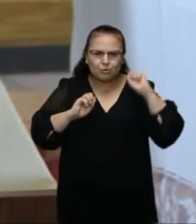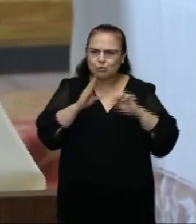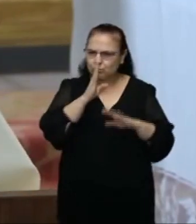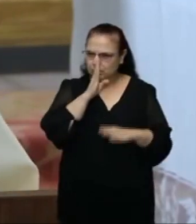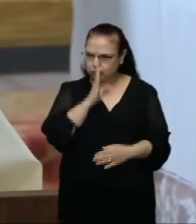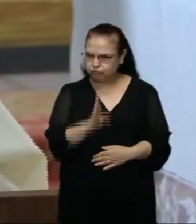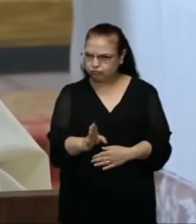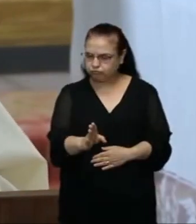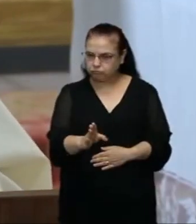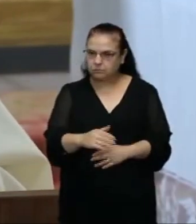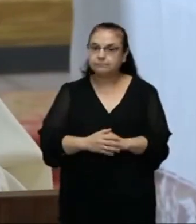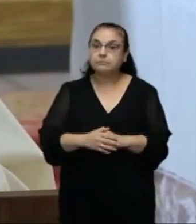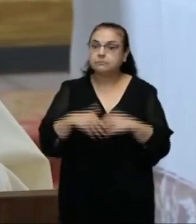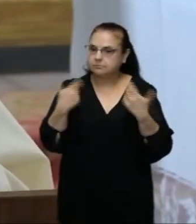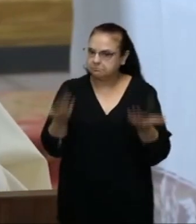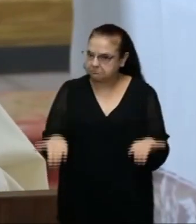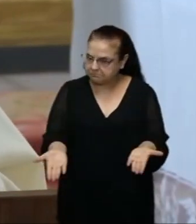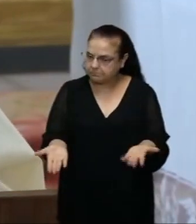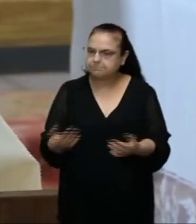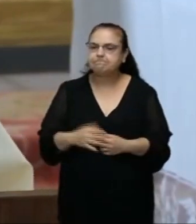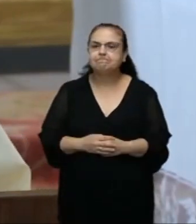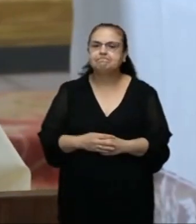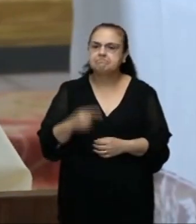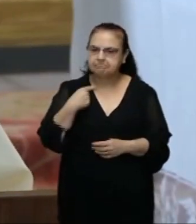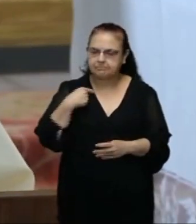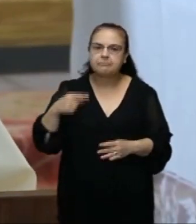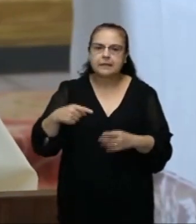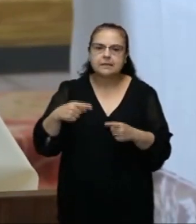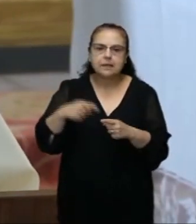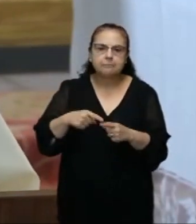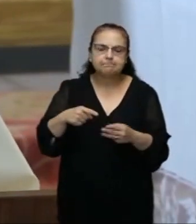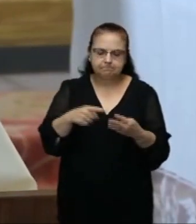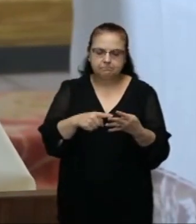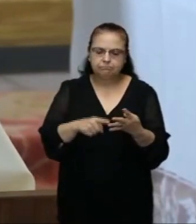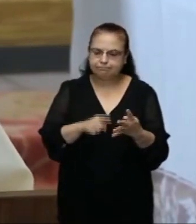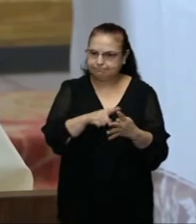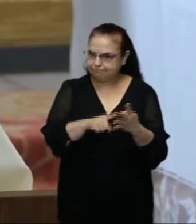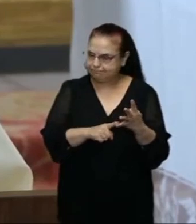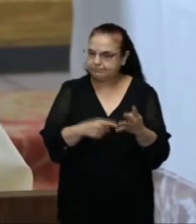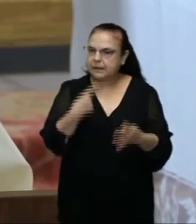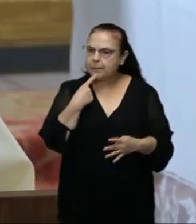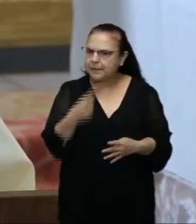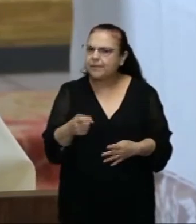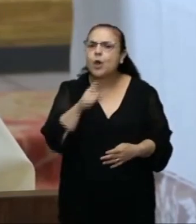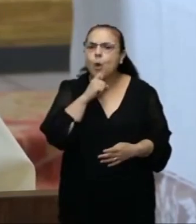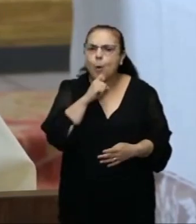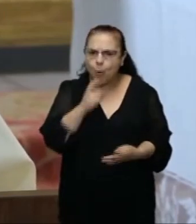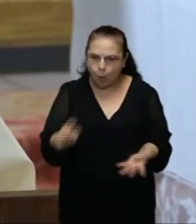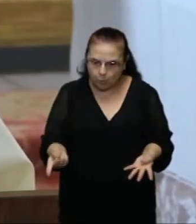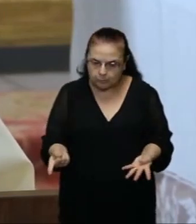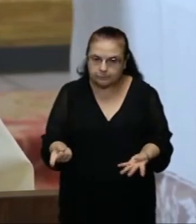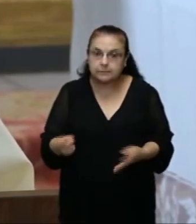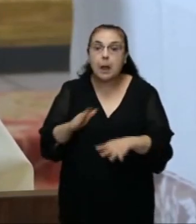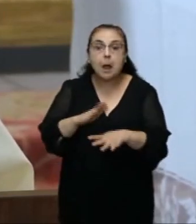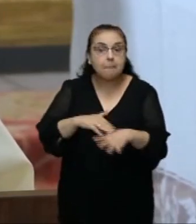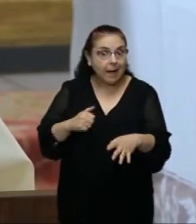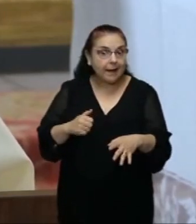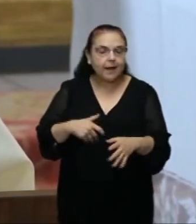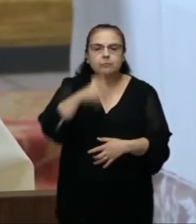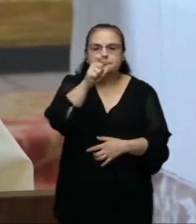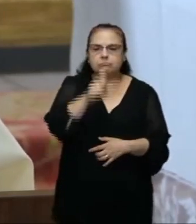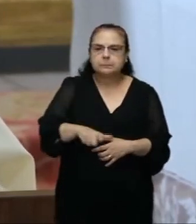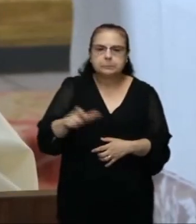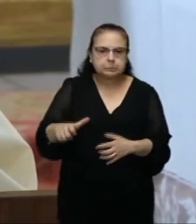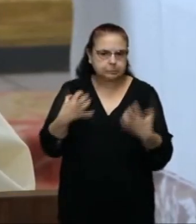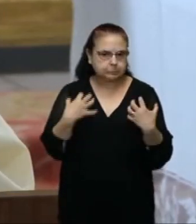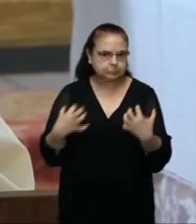de actuar. Y entonces nos da esta serie de adjetivos, de calificativos, para que la gente